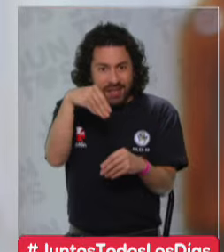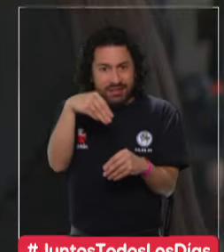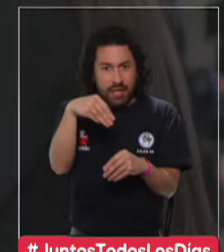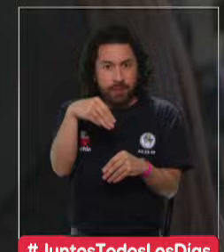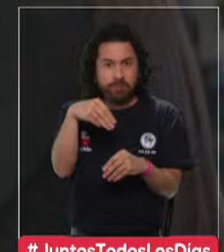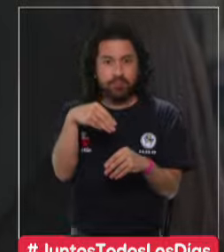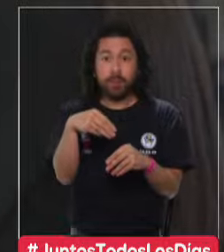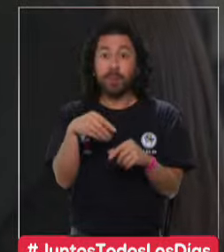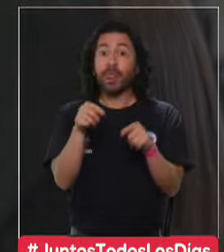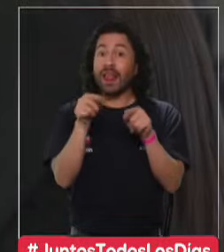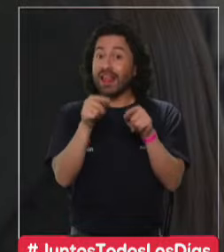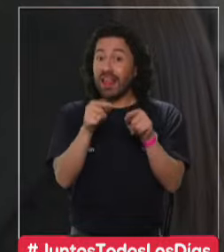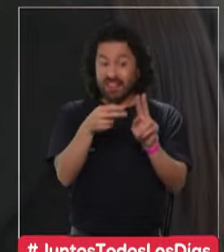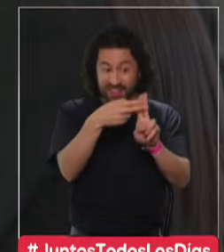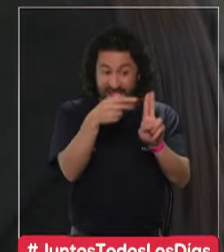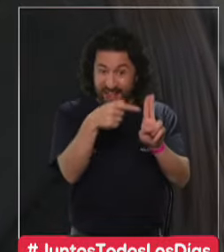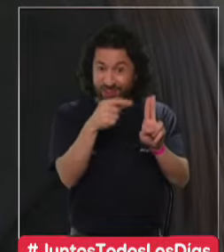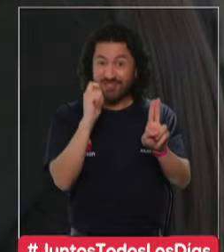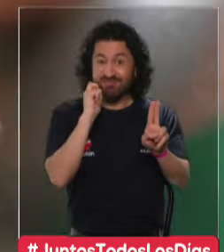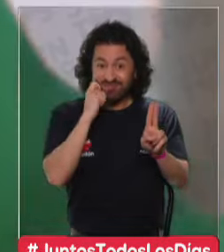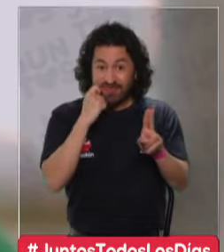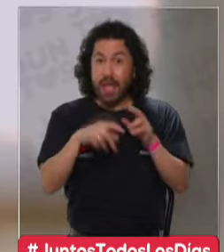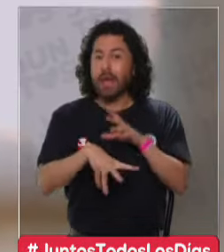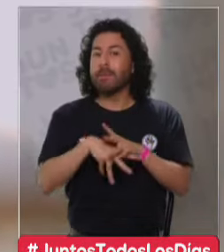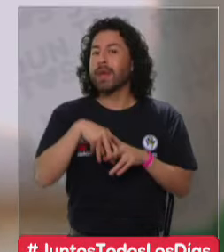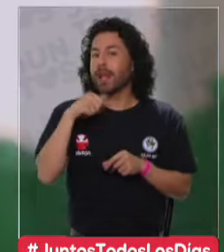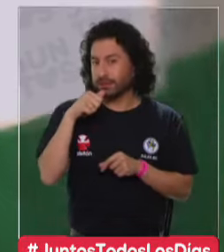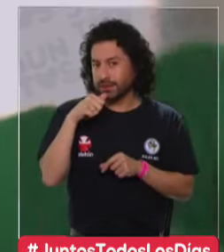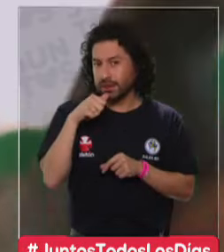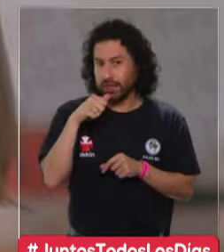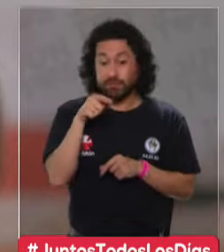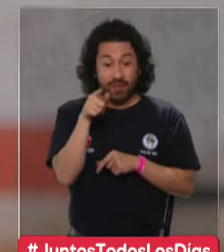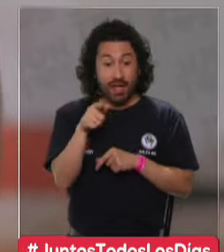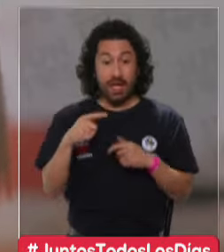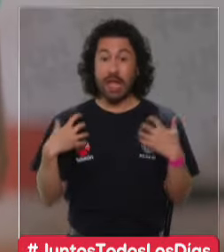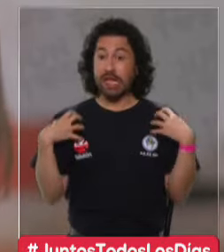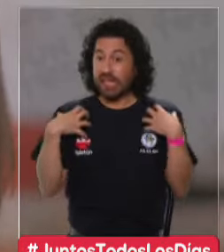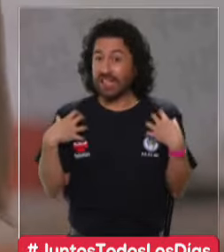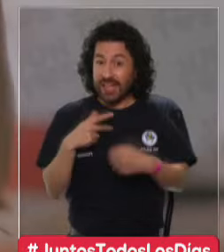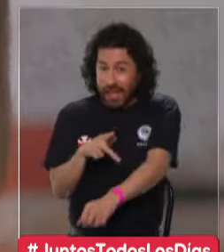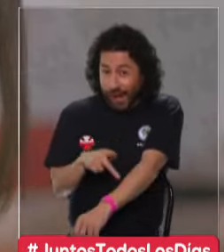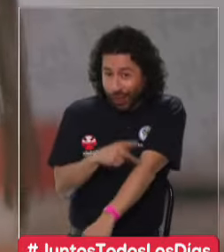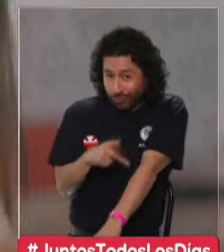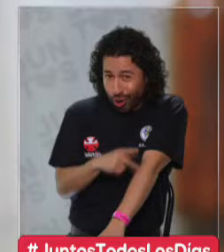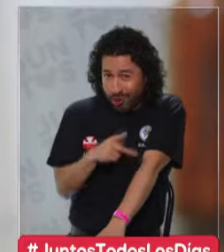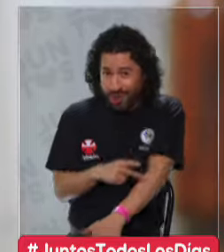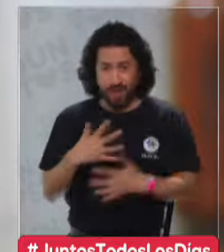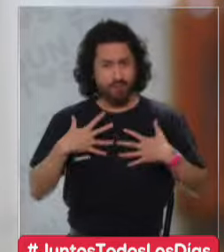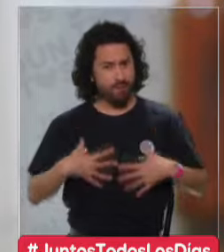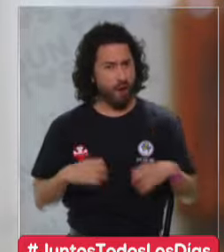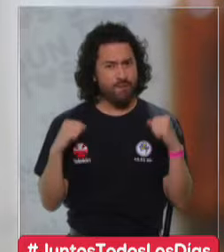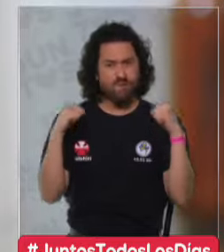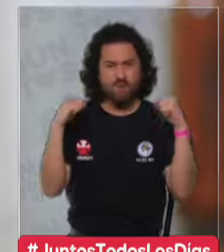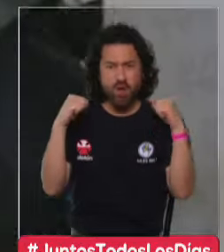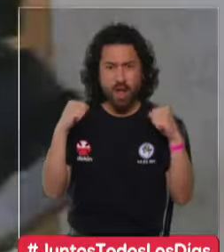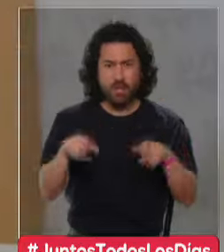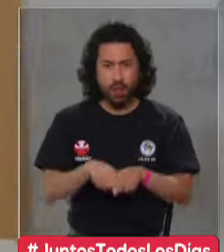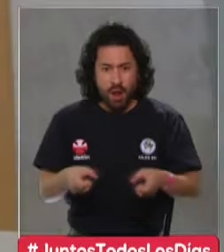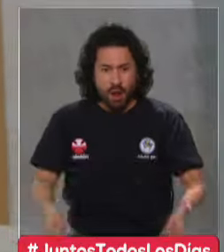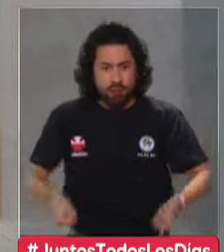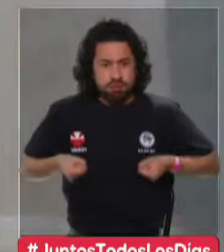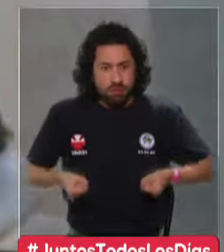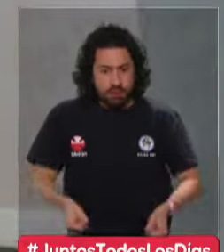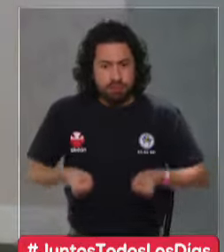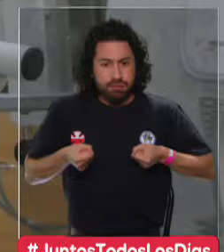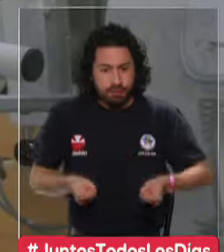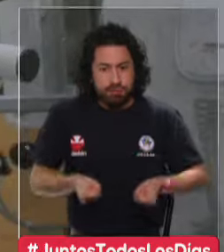fue esperanza. Cuatro. Martina en tu kinesiología, acondicionamiento físico, hacer fuerza, hacer pesa. Ahora Marti